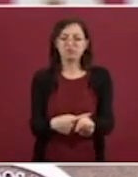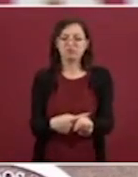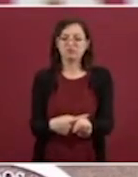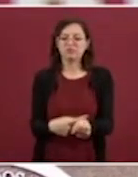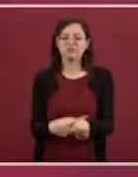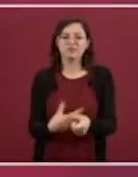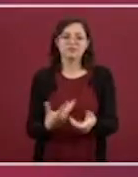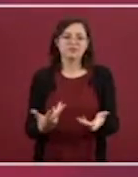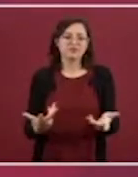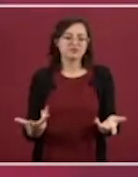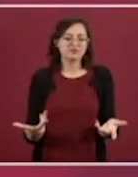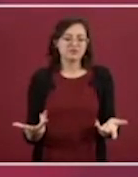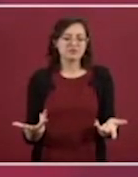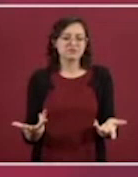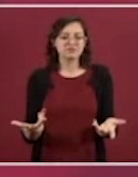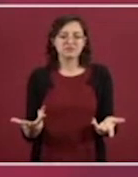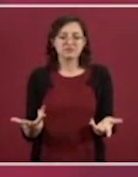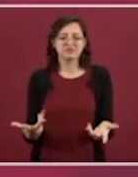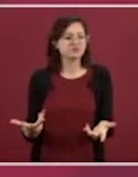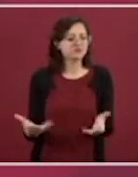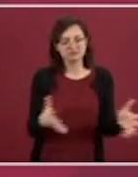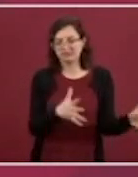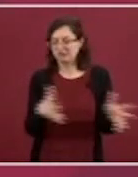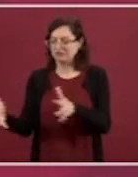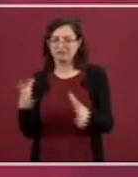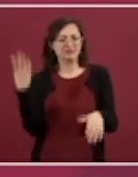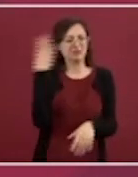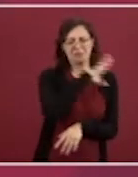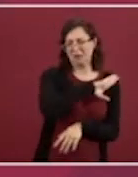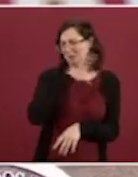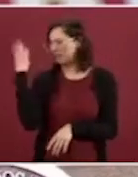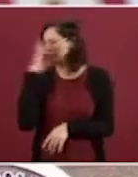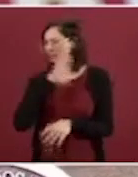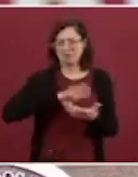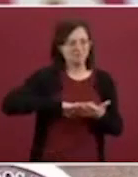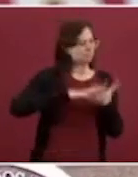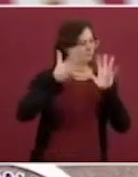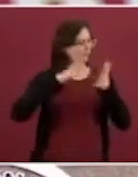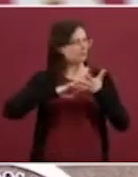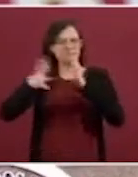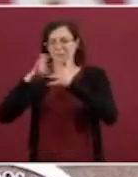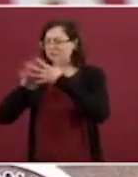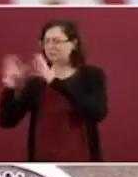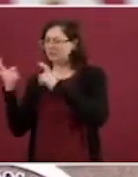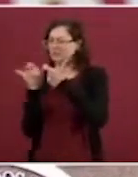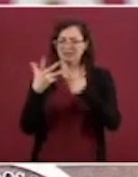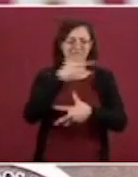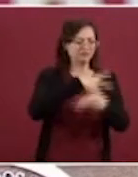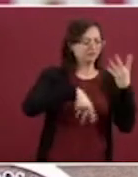además que no hay normalidad económica, porque hay mucha inestabilidad en mercados,